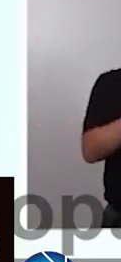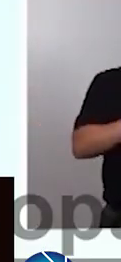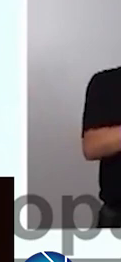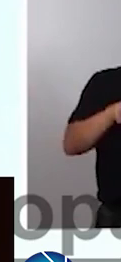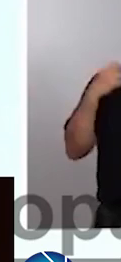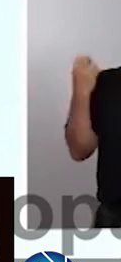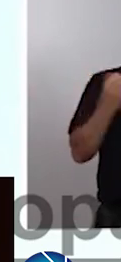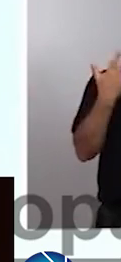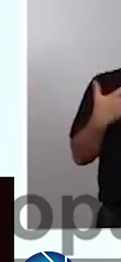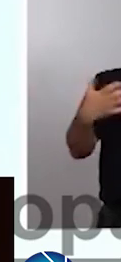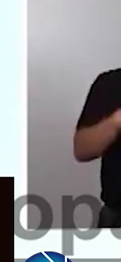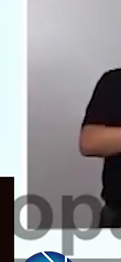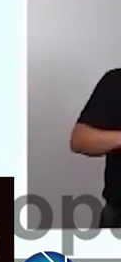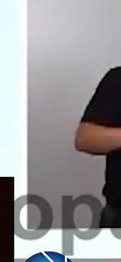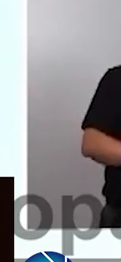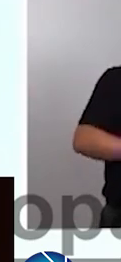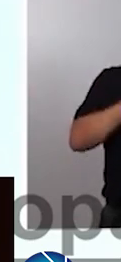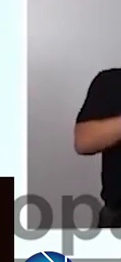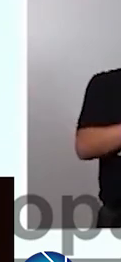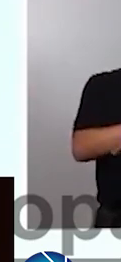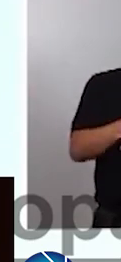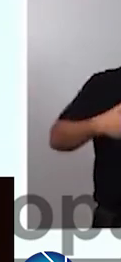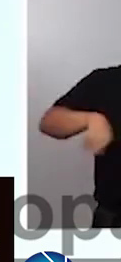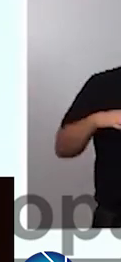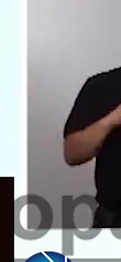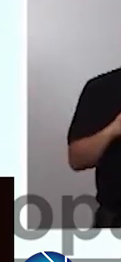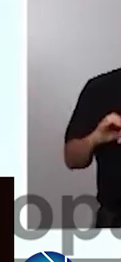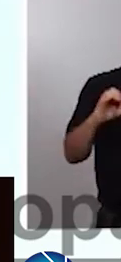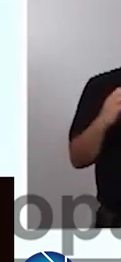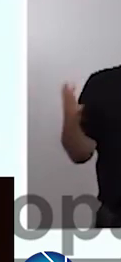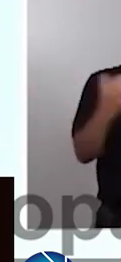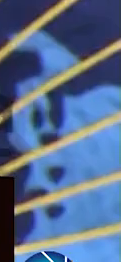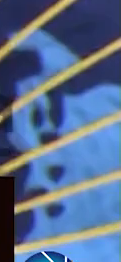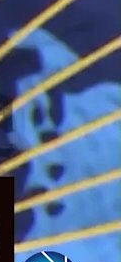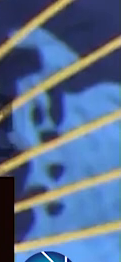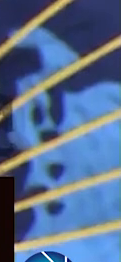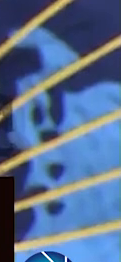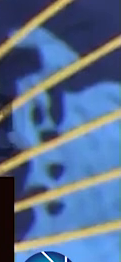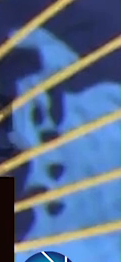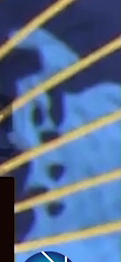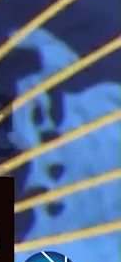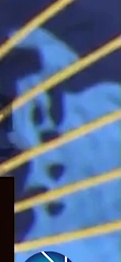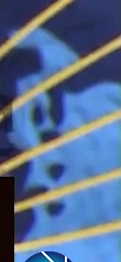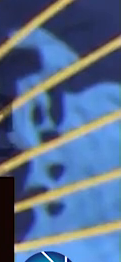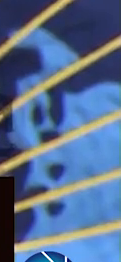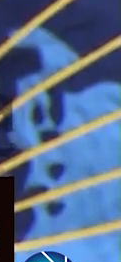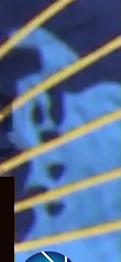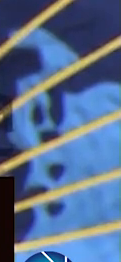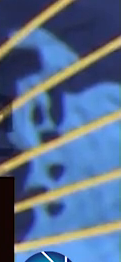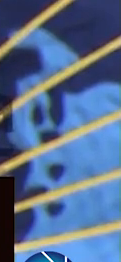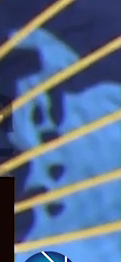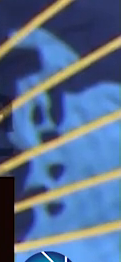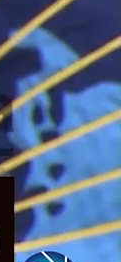y al cabo, es un sinónimo de que todavía hay poder adquisitivo en las familias, porque si no, no se